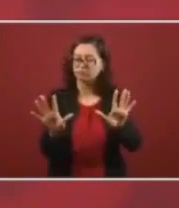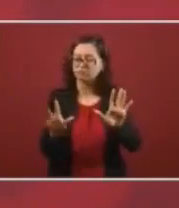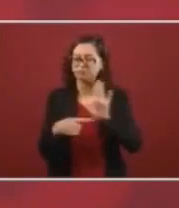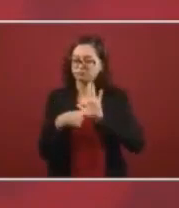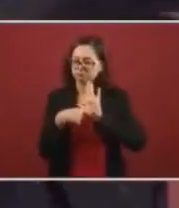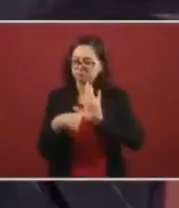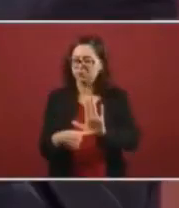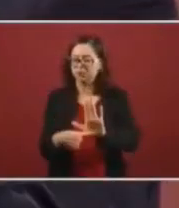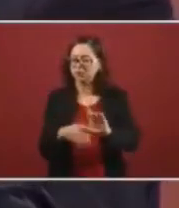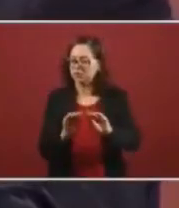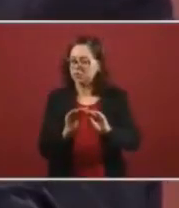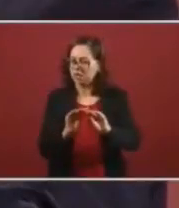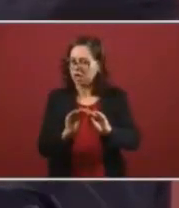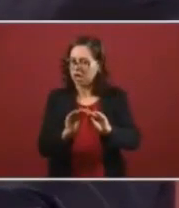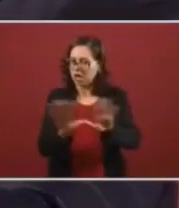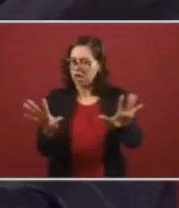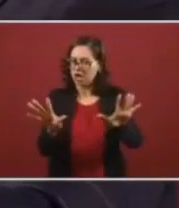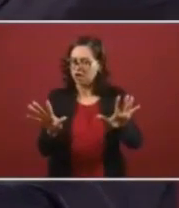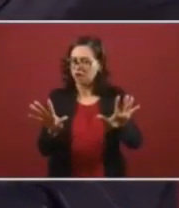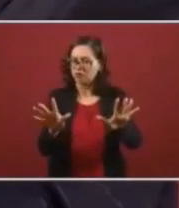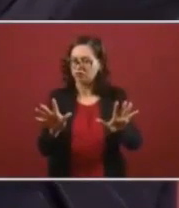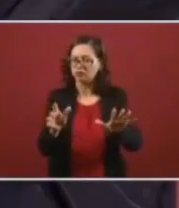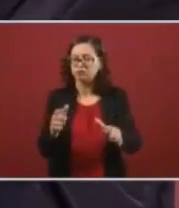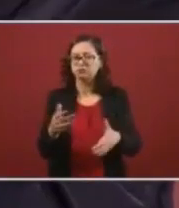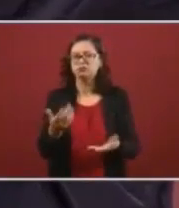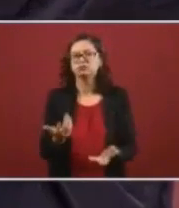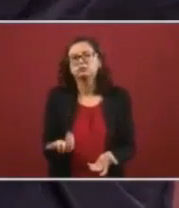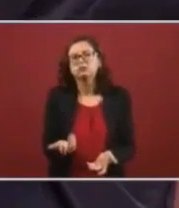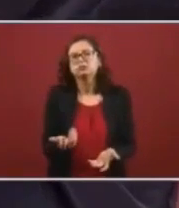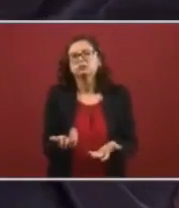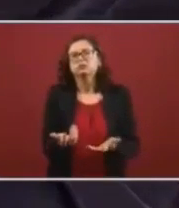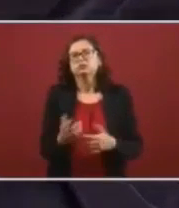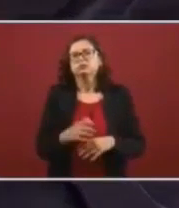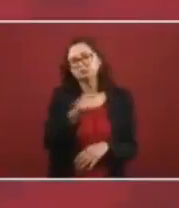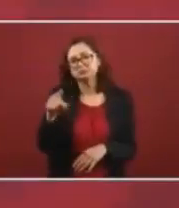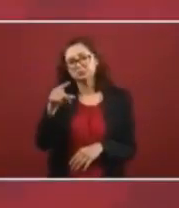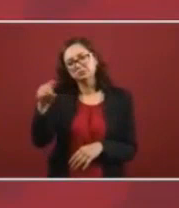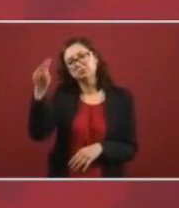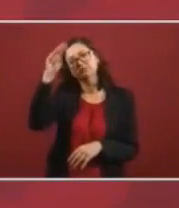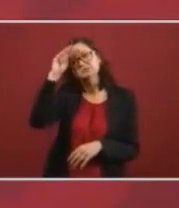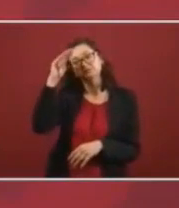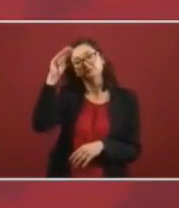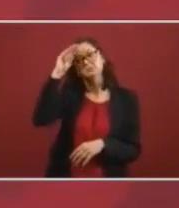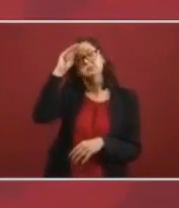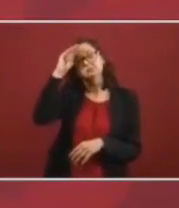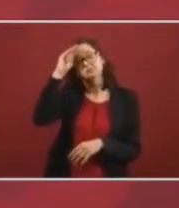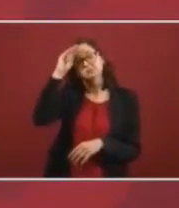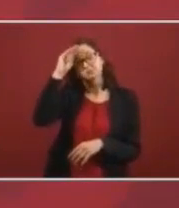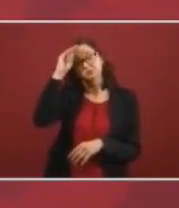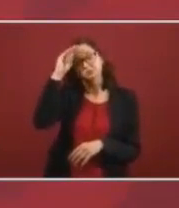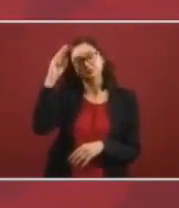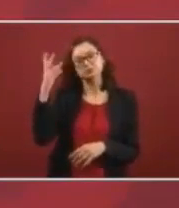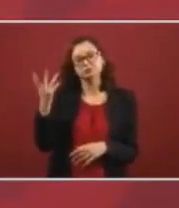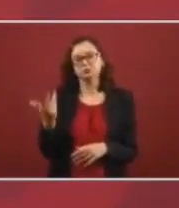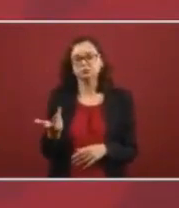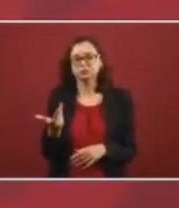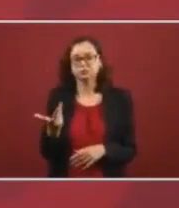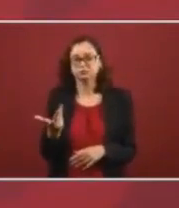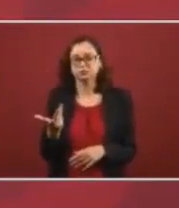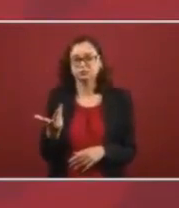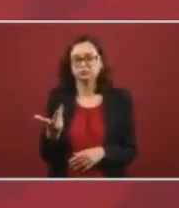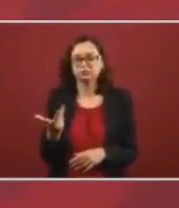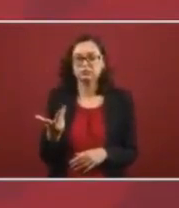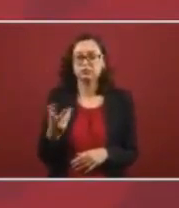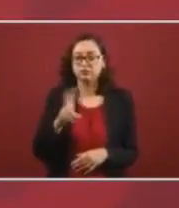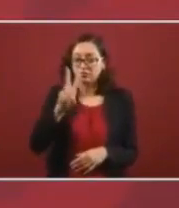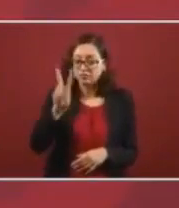para que no se esté pensando de que contamos con el